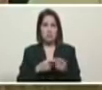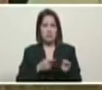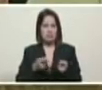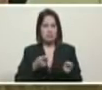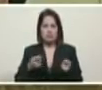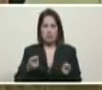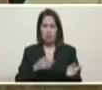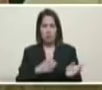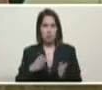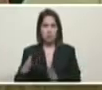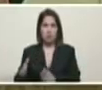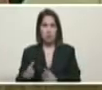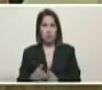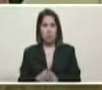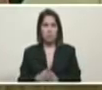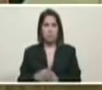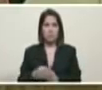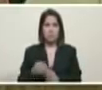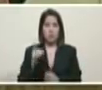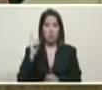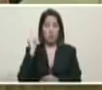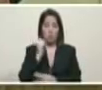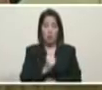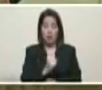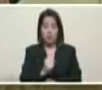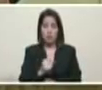se ordenó un asesinato.